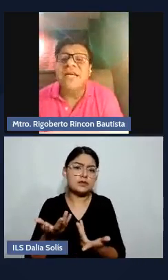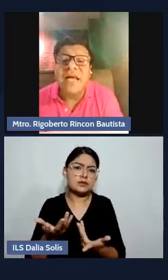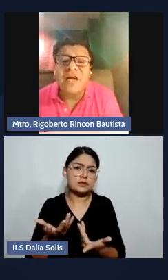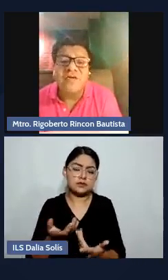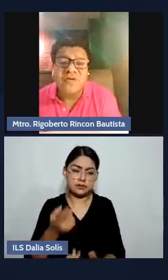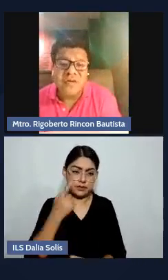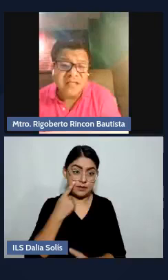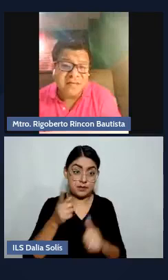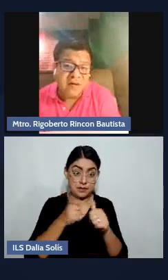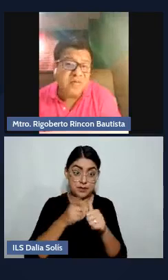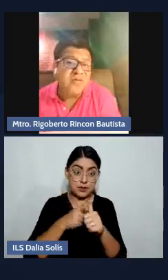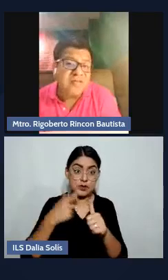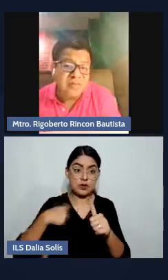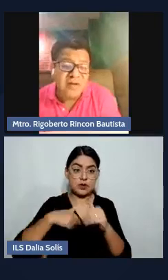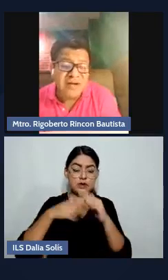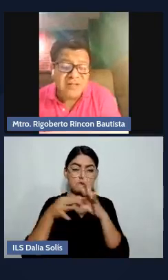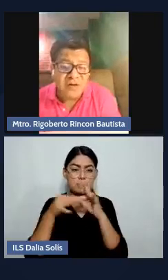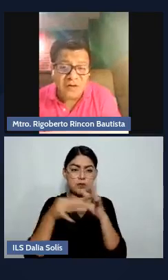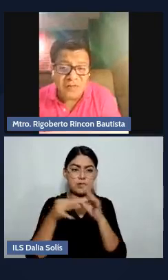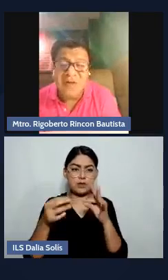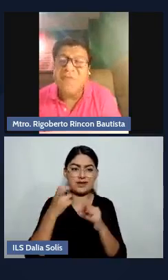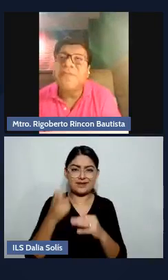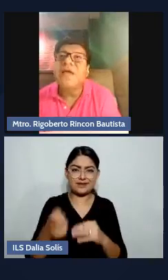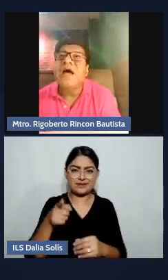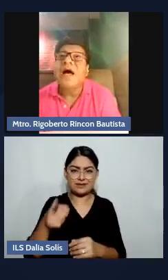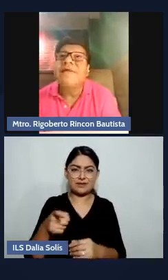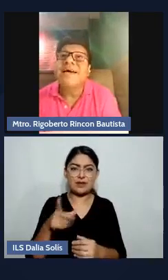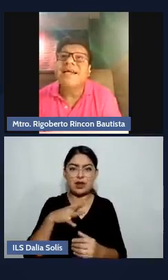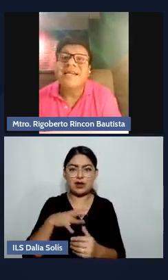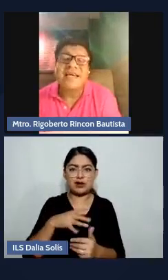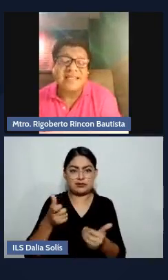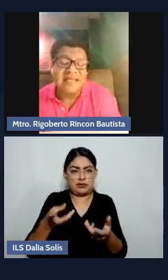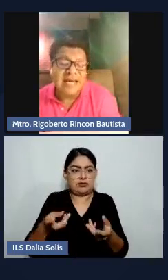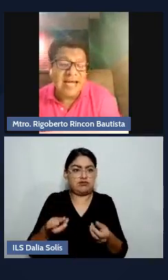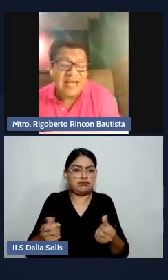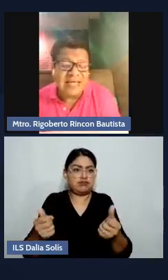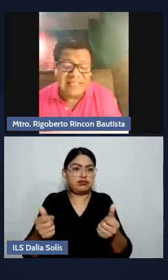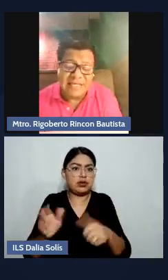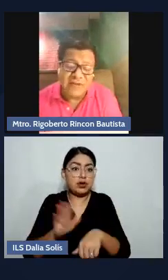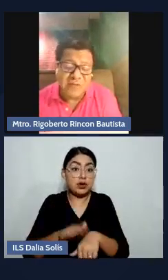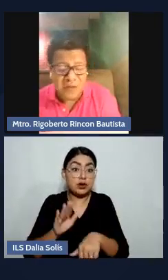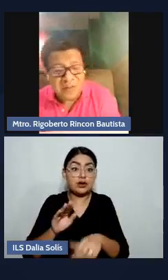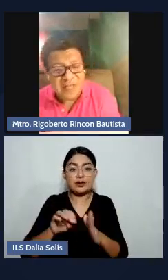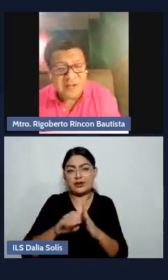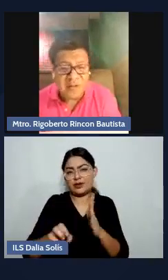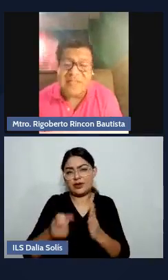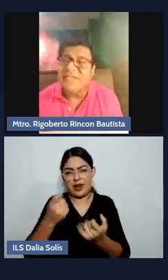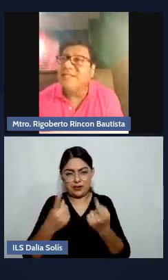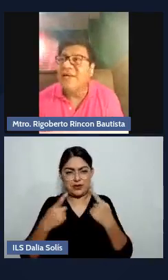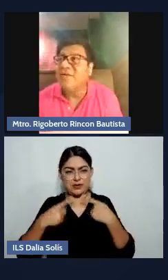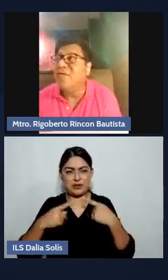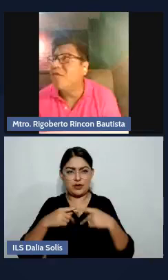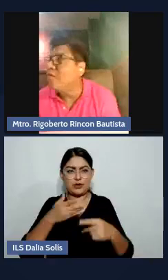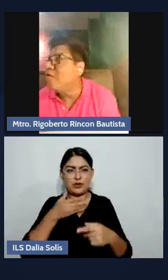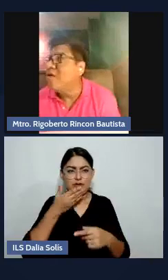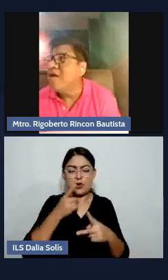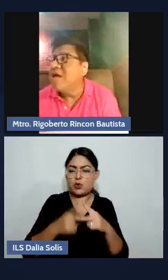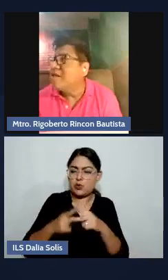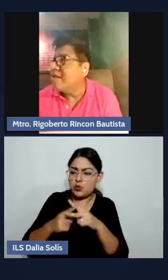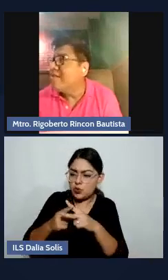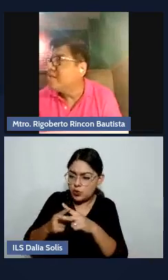de tabaco pues, nos da un mayor gasto económico. Había gente que hacía sus propias cuentas y decía, yo me como tal